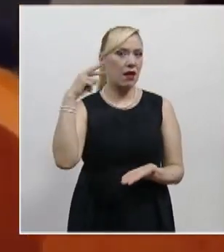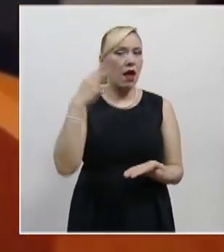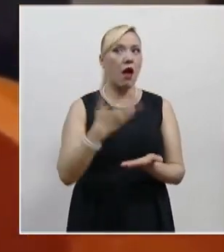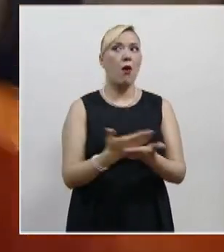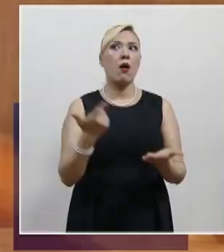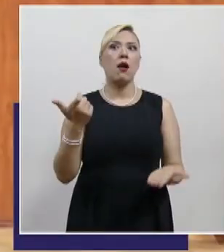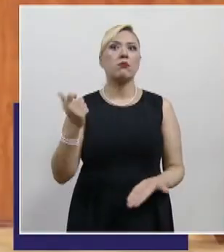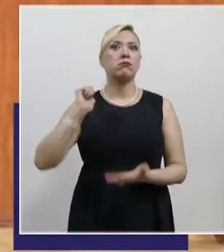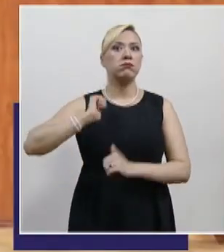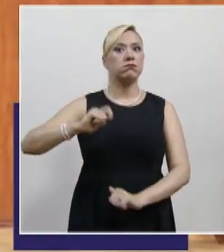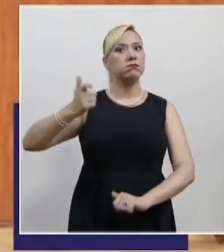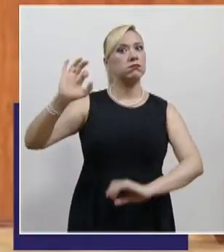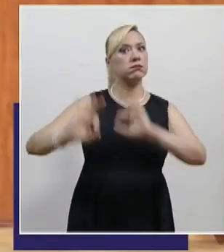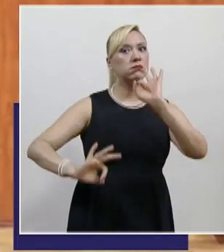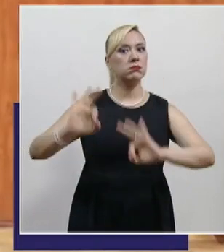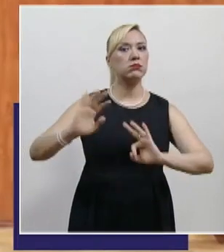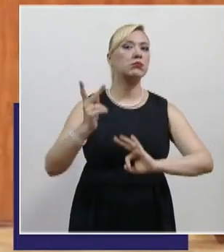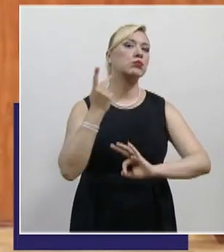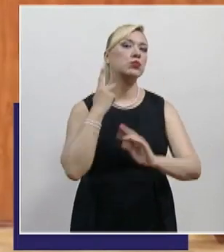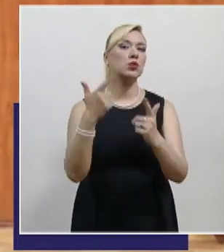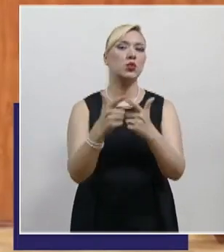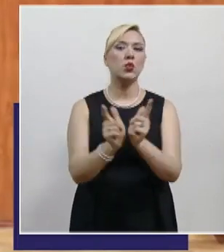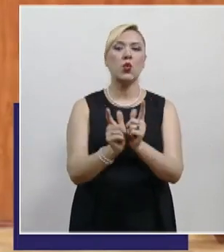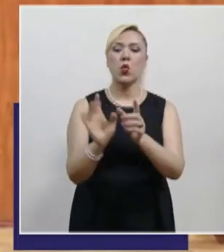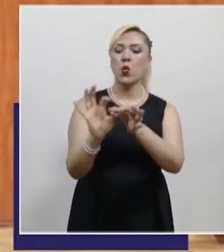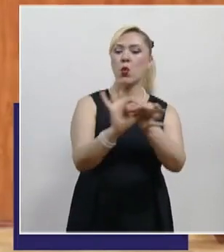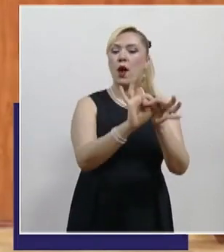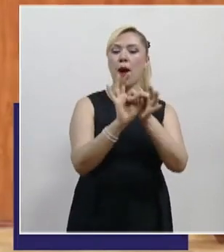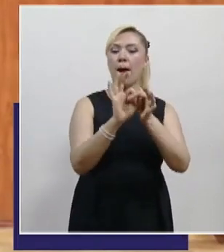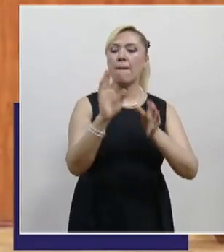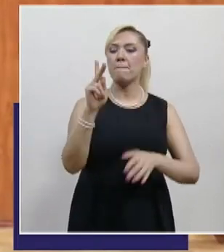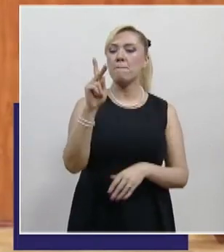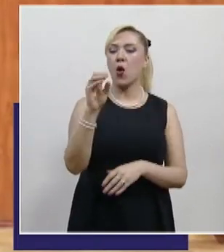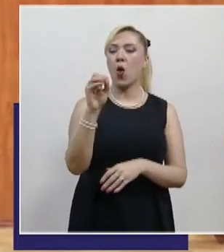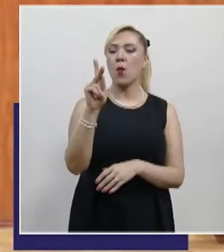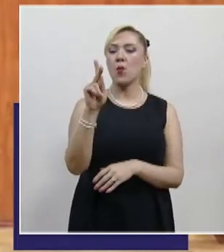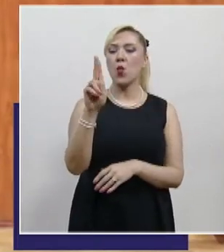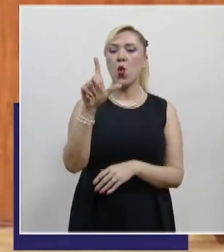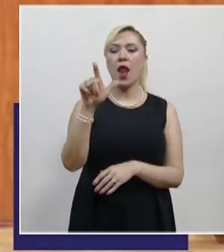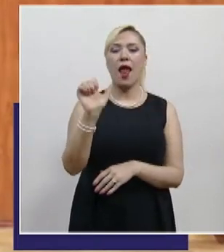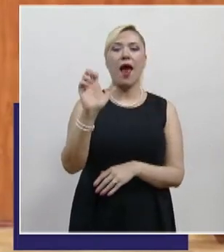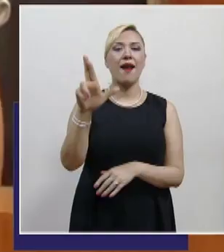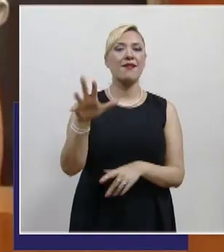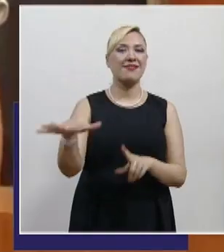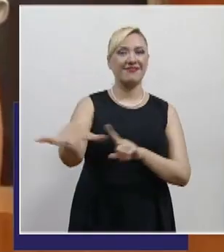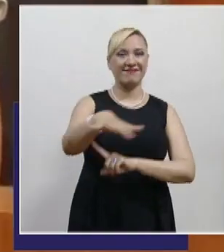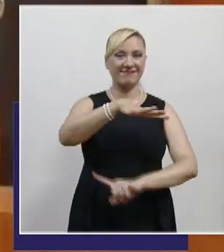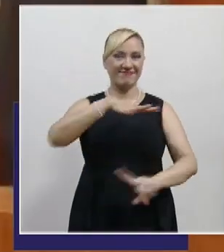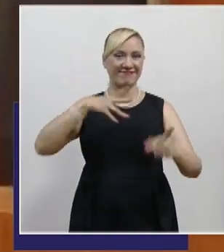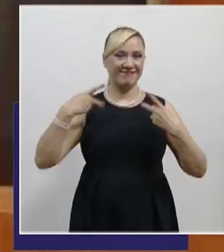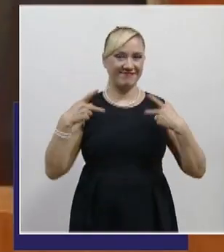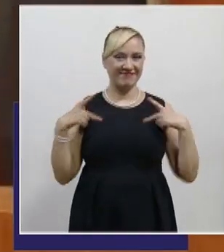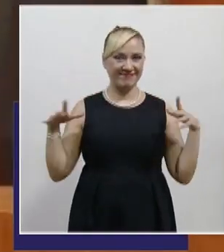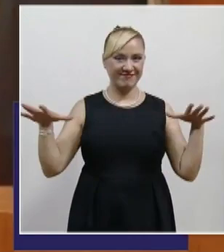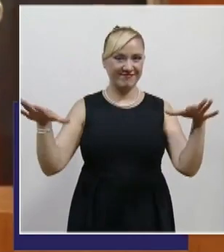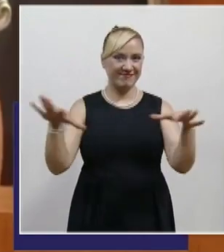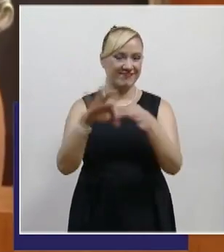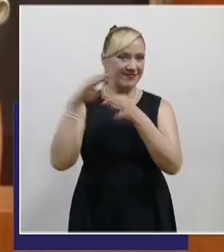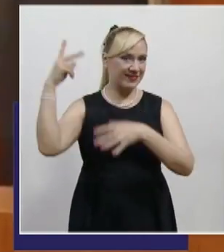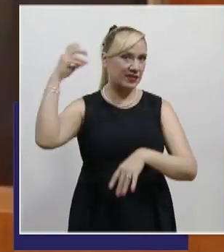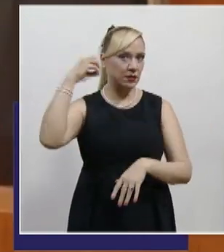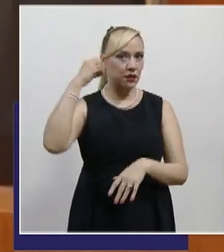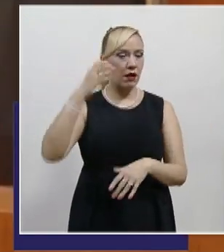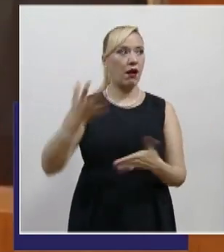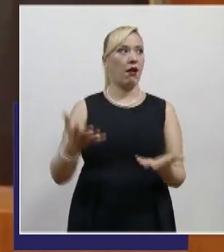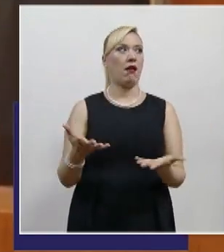Comité Ejecutivo Estatal del Partido Unidad Popular de Oaxaca incumplieron con la disculpa pública a una militante durante una